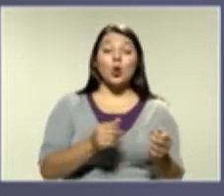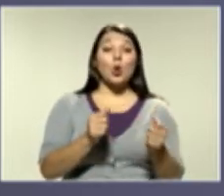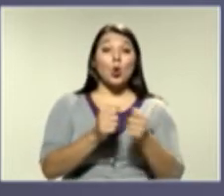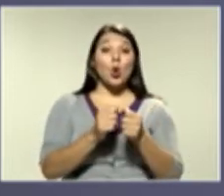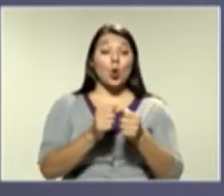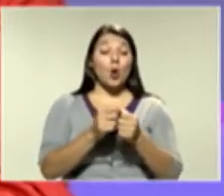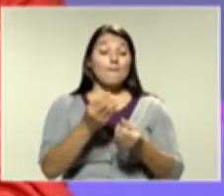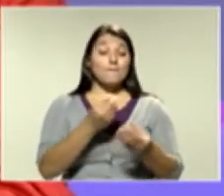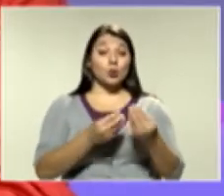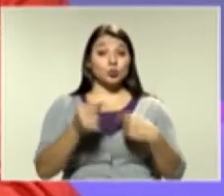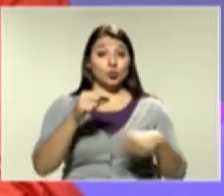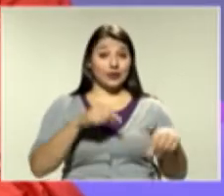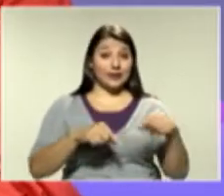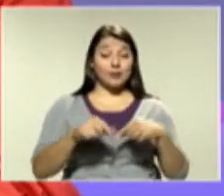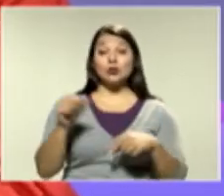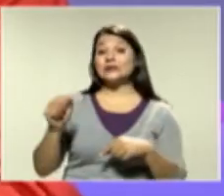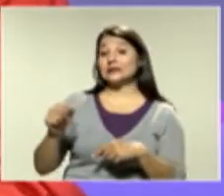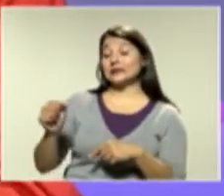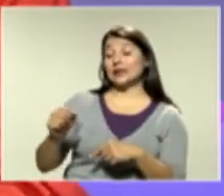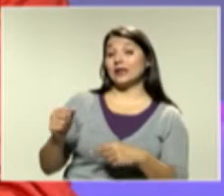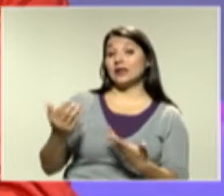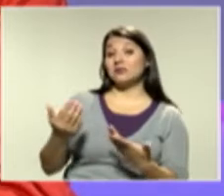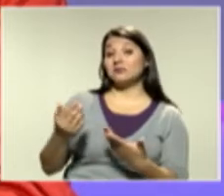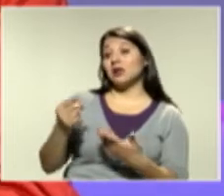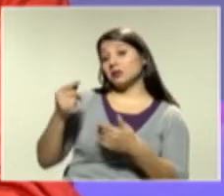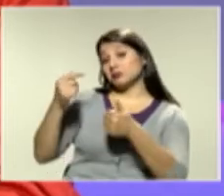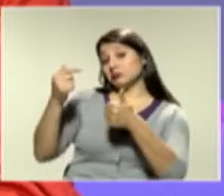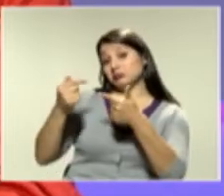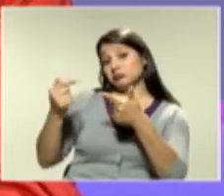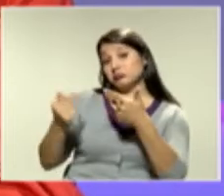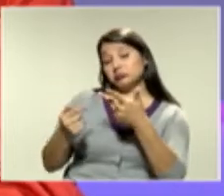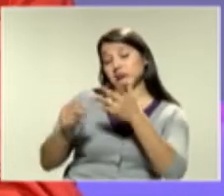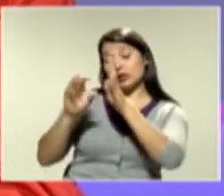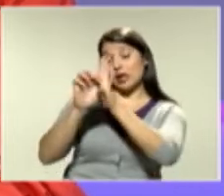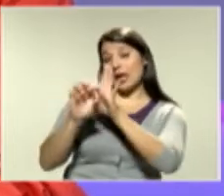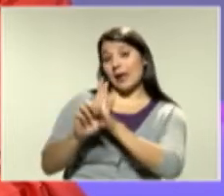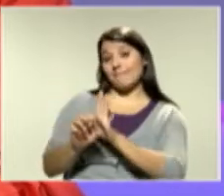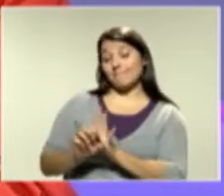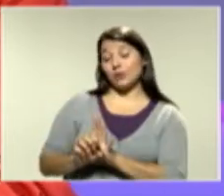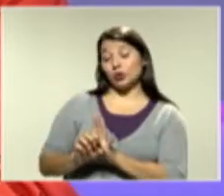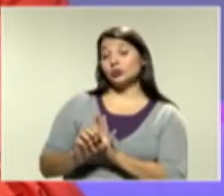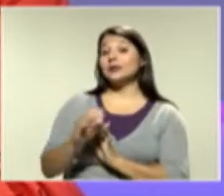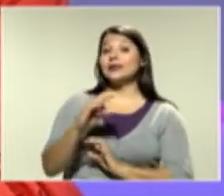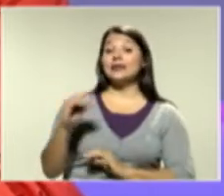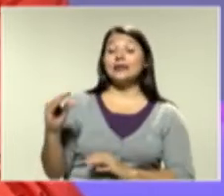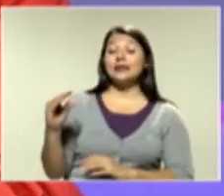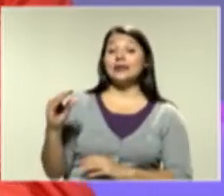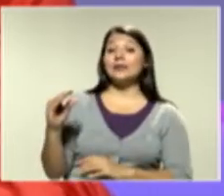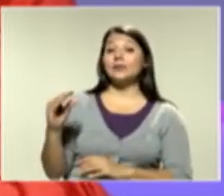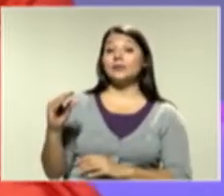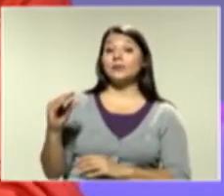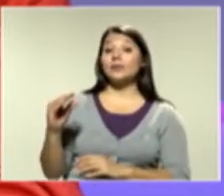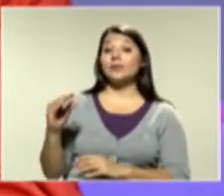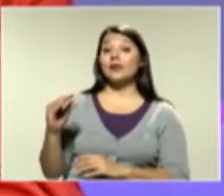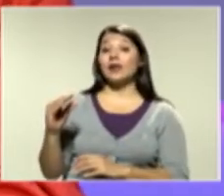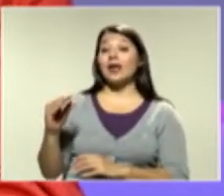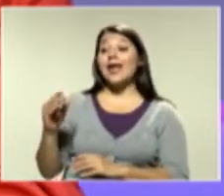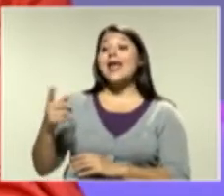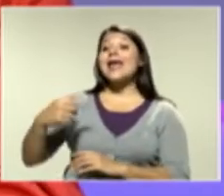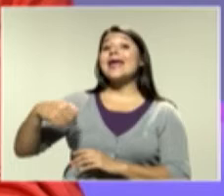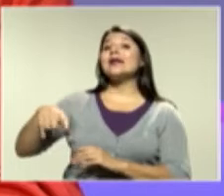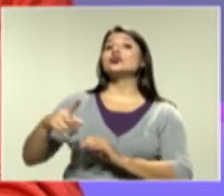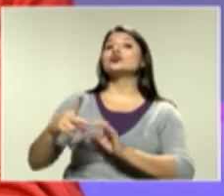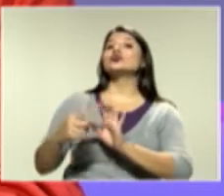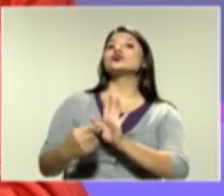plaguicidas. Con plaguicidas asociados a piña, sí. Sí, bueno, son ejemplos, ¿verdad? Y de hecho son los que salen a la luz